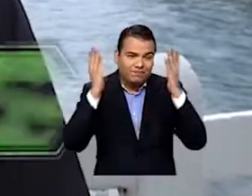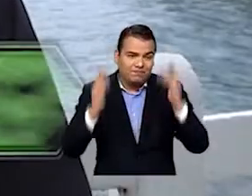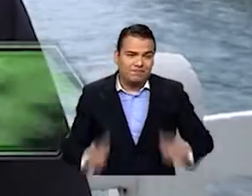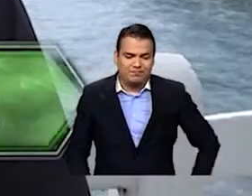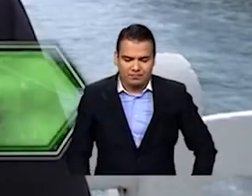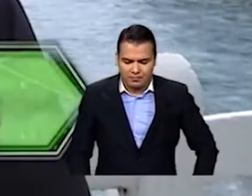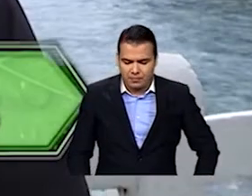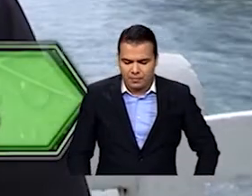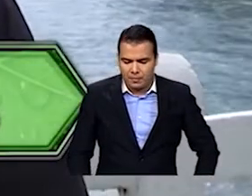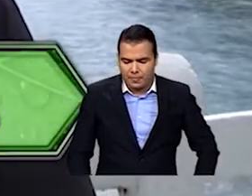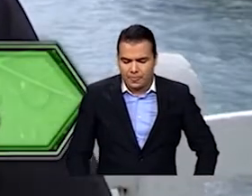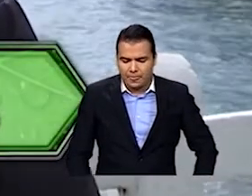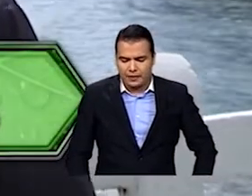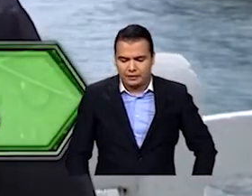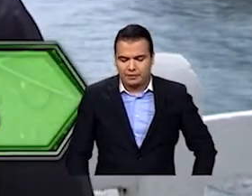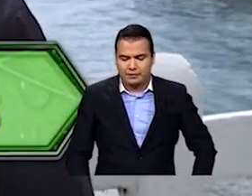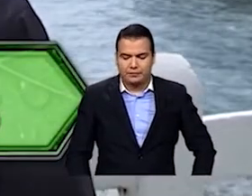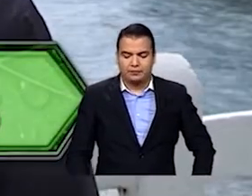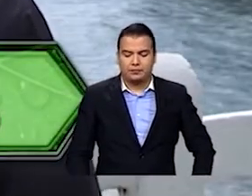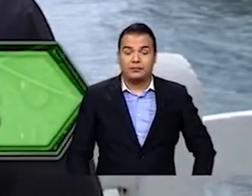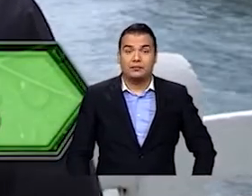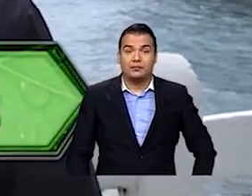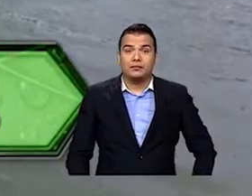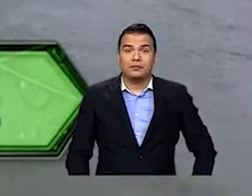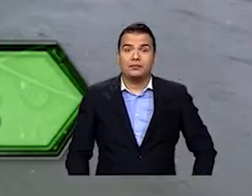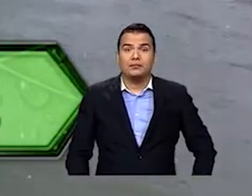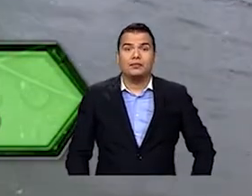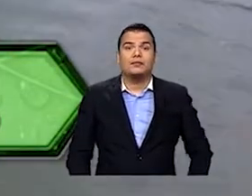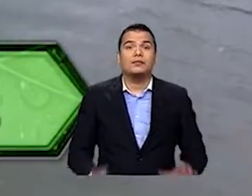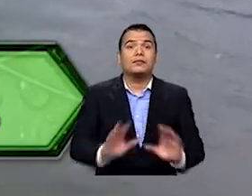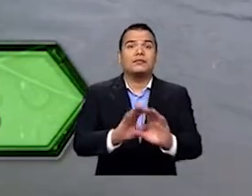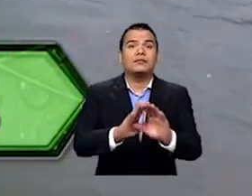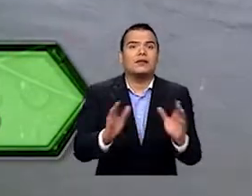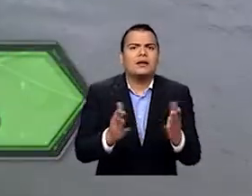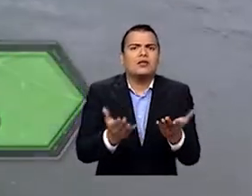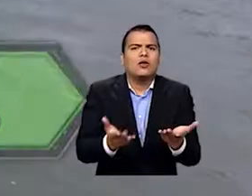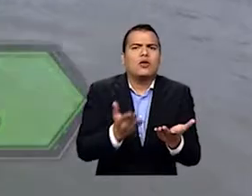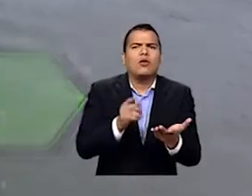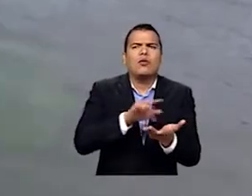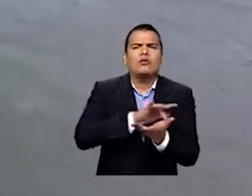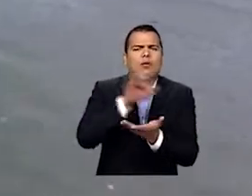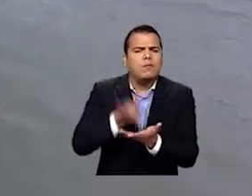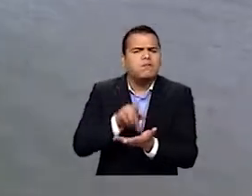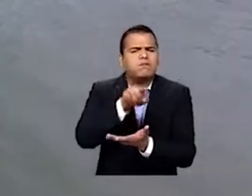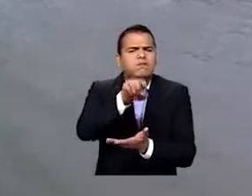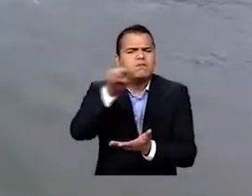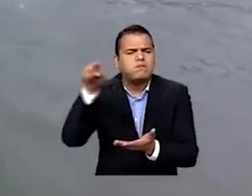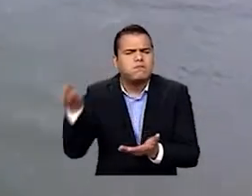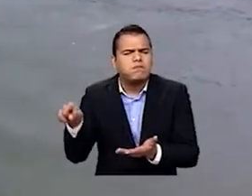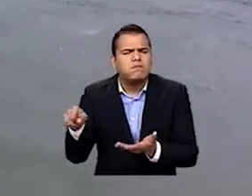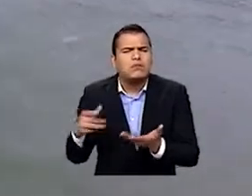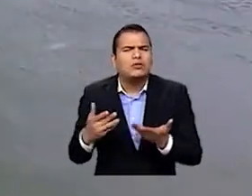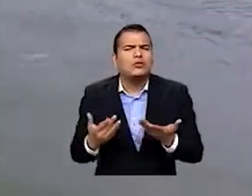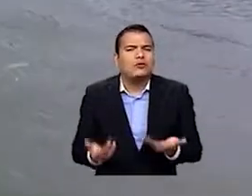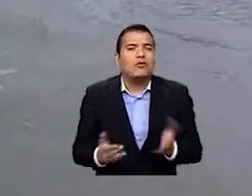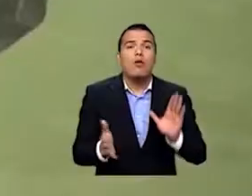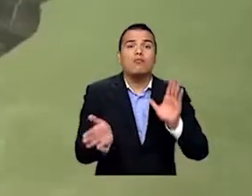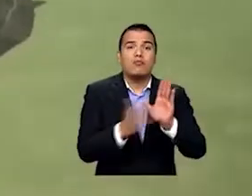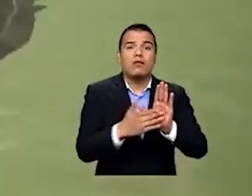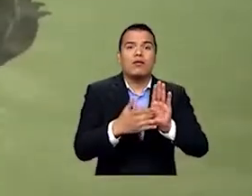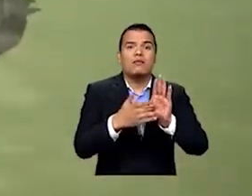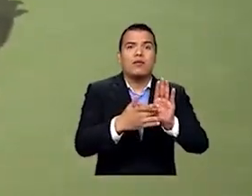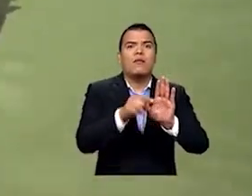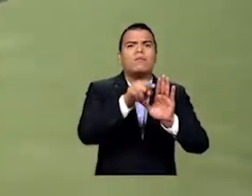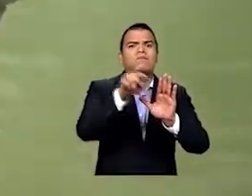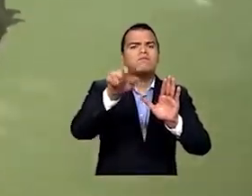Para nosotros el poder visitar este tipo de lugares es muy interesante, el poder evidenciar ese tipo de actividades, que la gente se dé cuenta